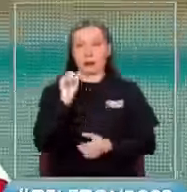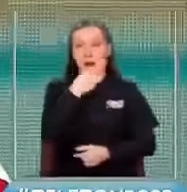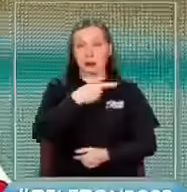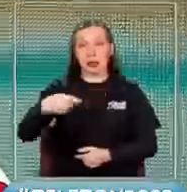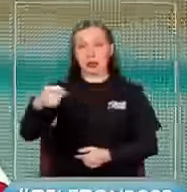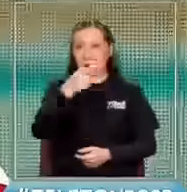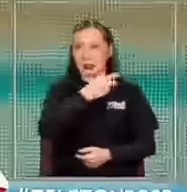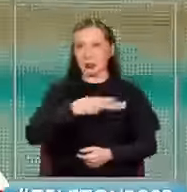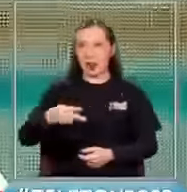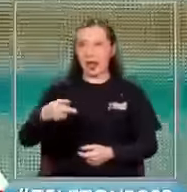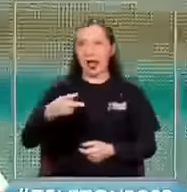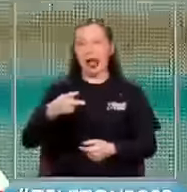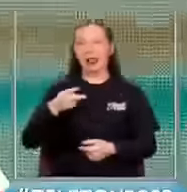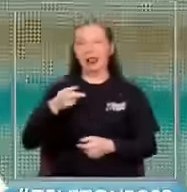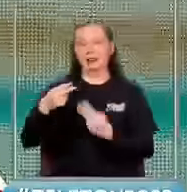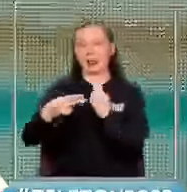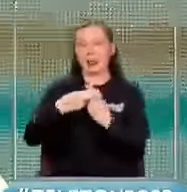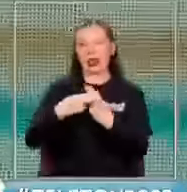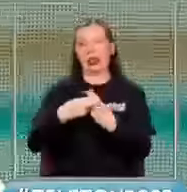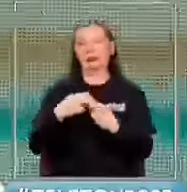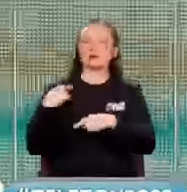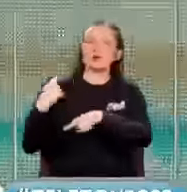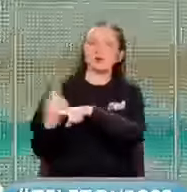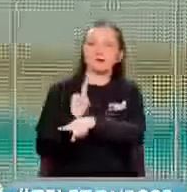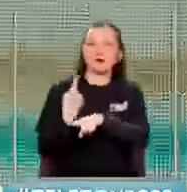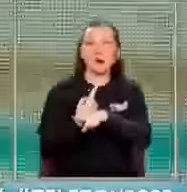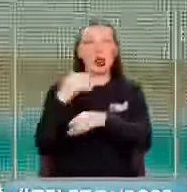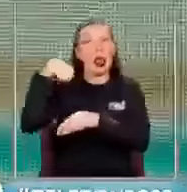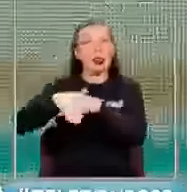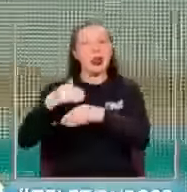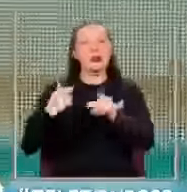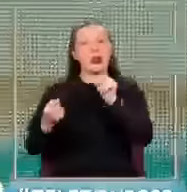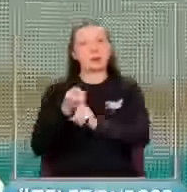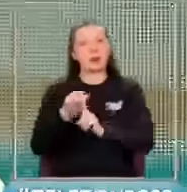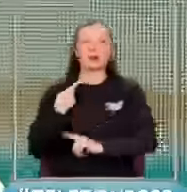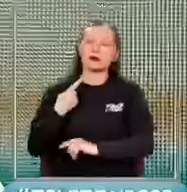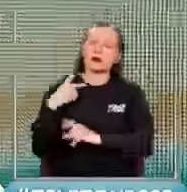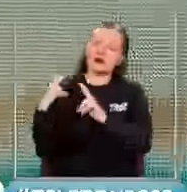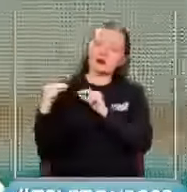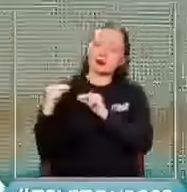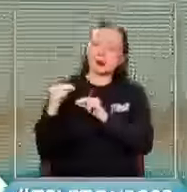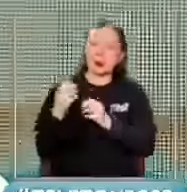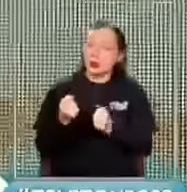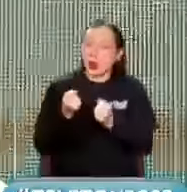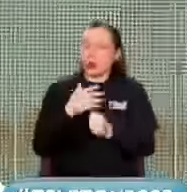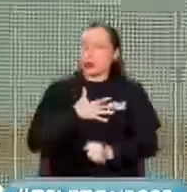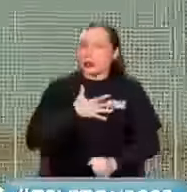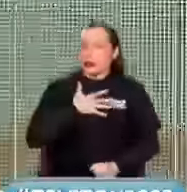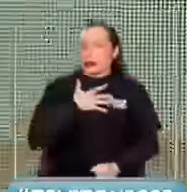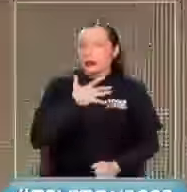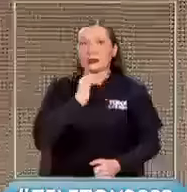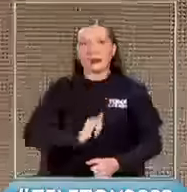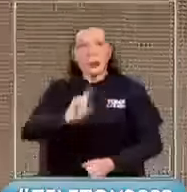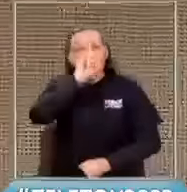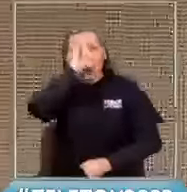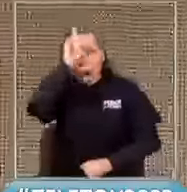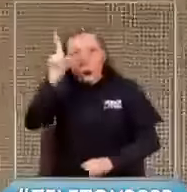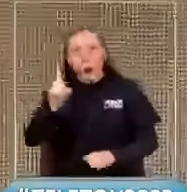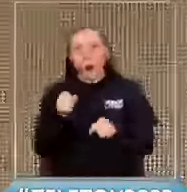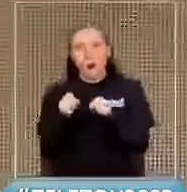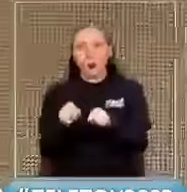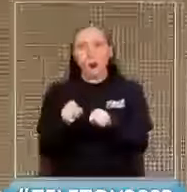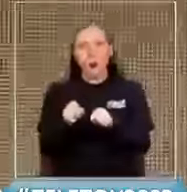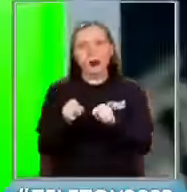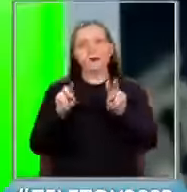semanas que llegaba a Teletón, conversaba en la tarde con mi esposa y siempre era muy fuerte, porque uno está acostumbrado a